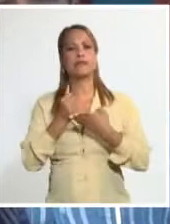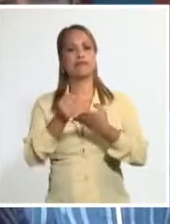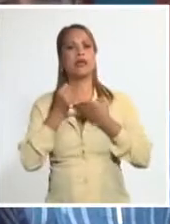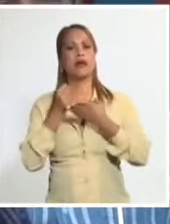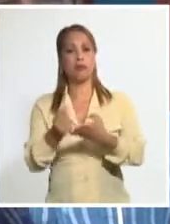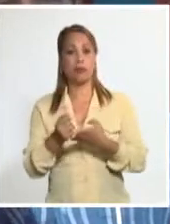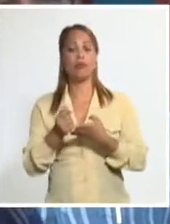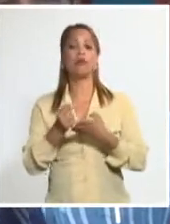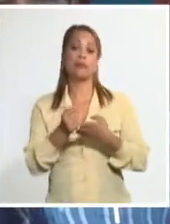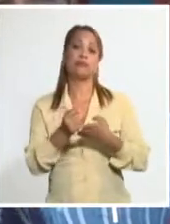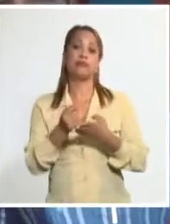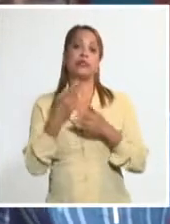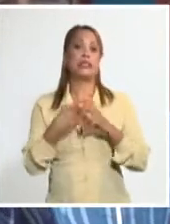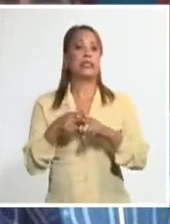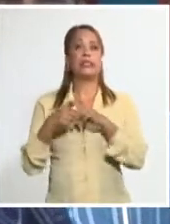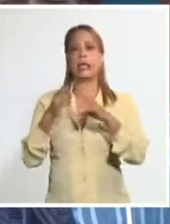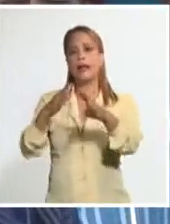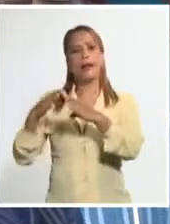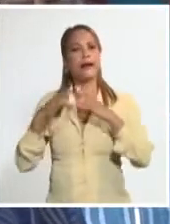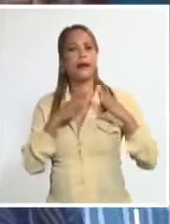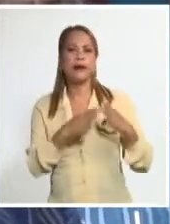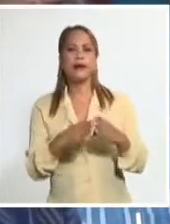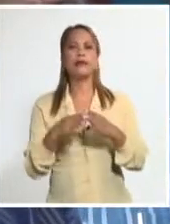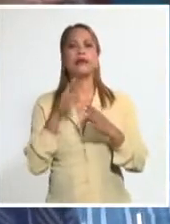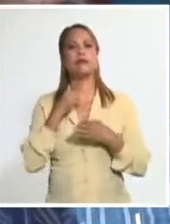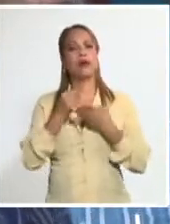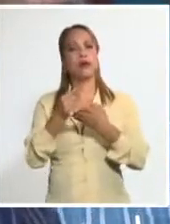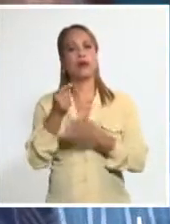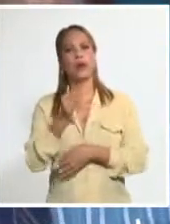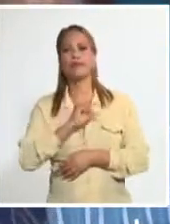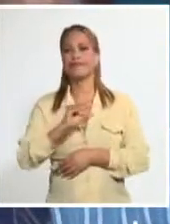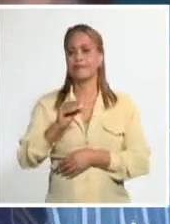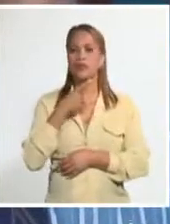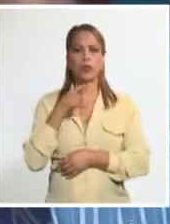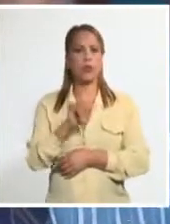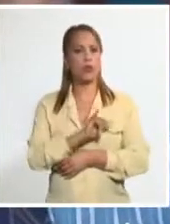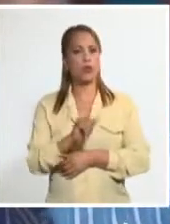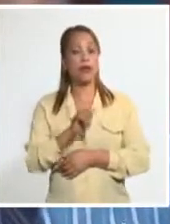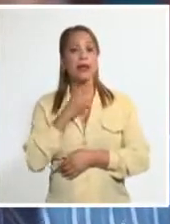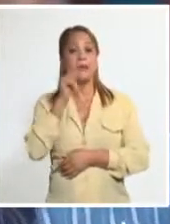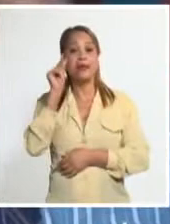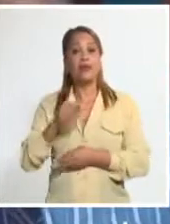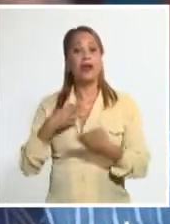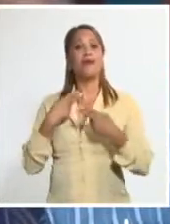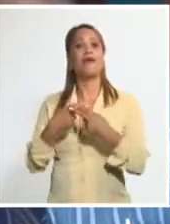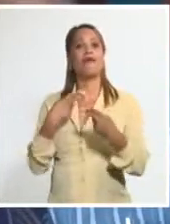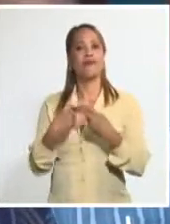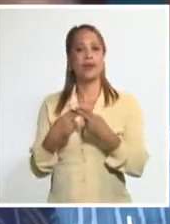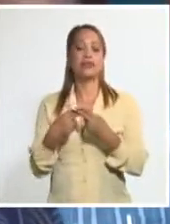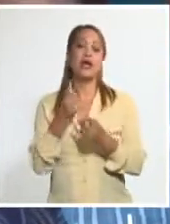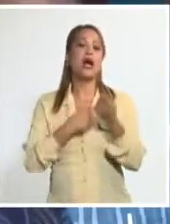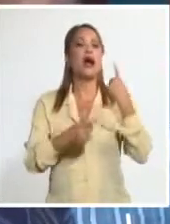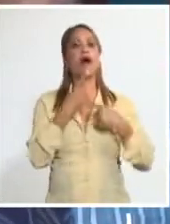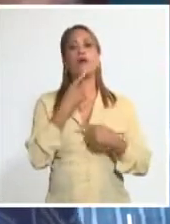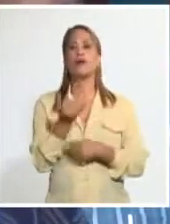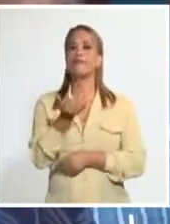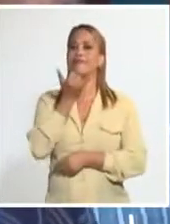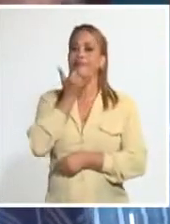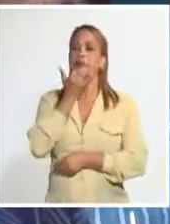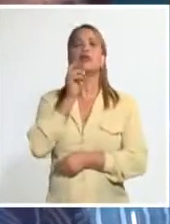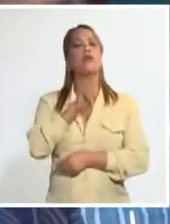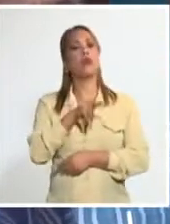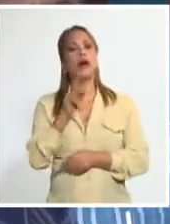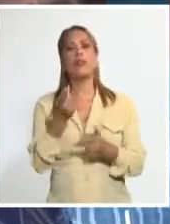de vulnerabilidad, y que podamos un poco ver cómo la gente tenga la confianza que, a pesar de las limitaciones, estamos